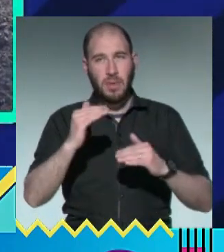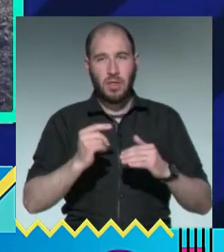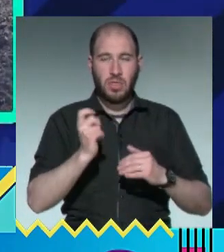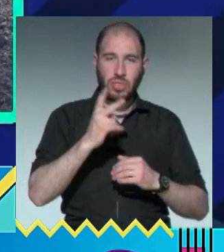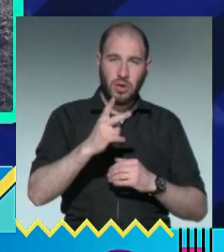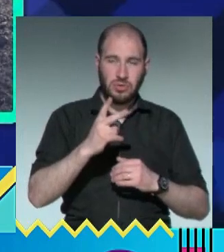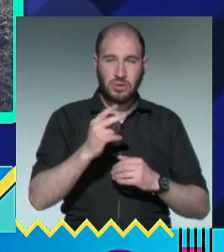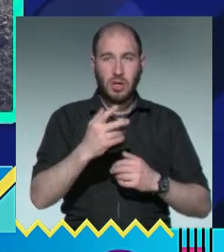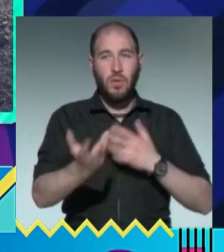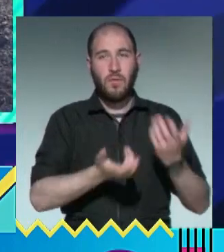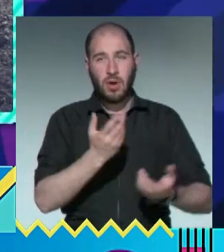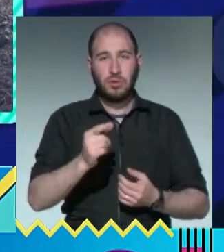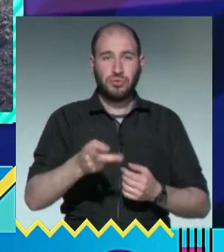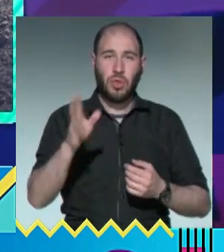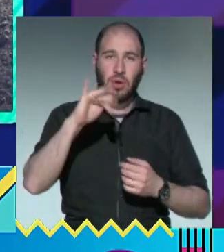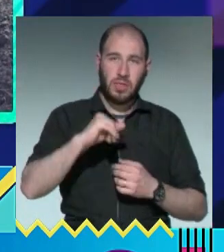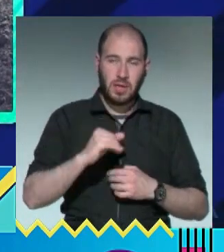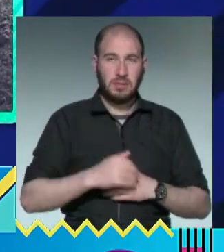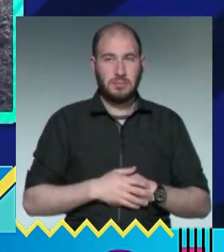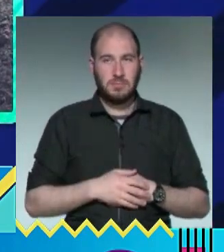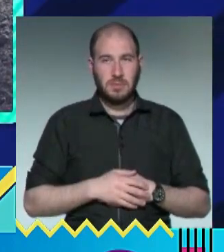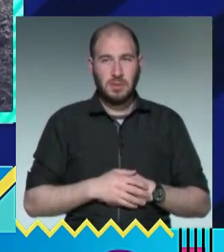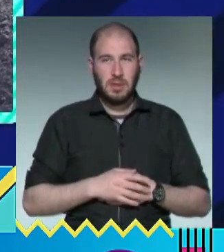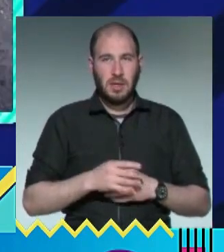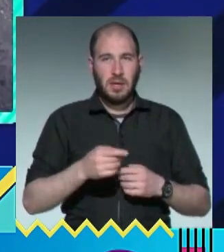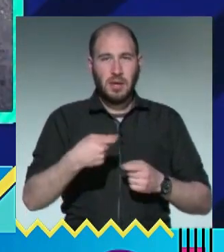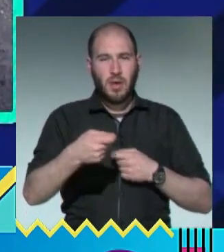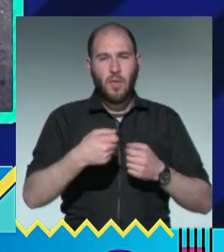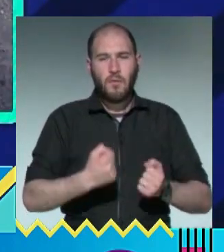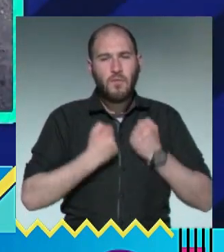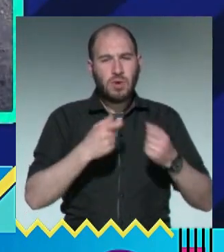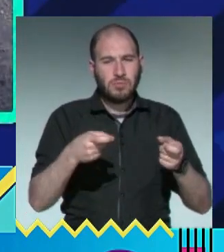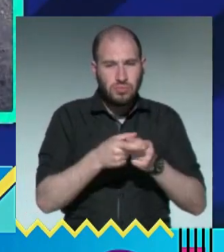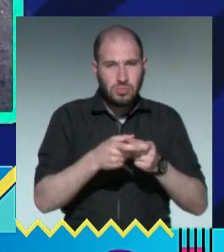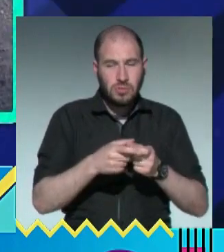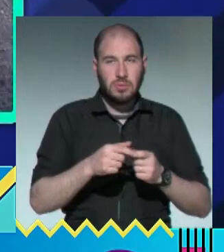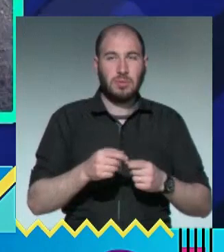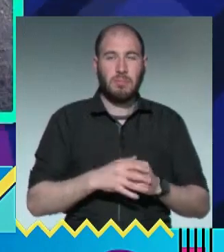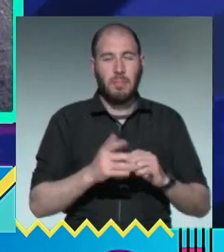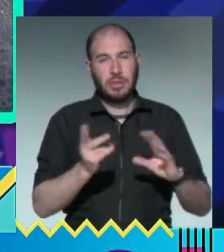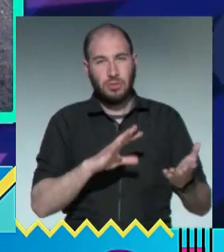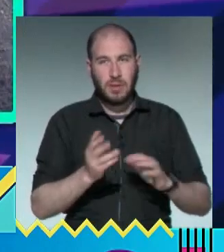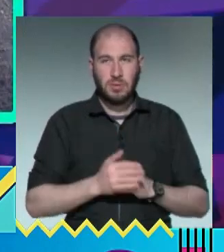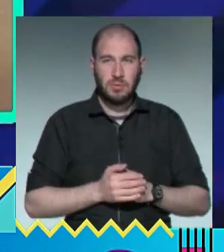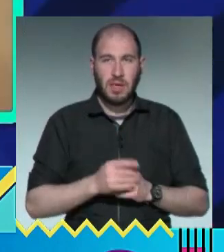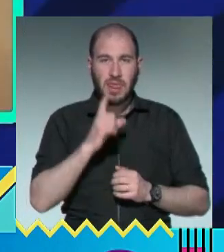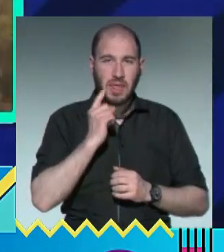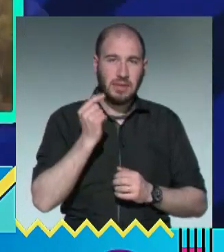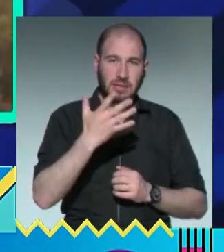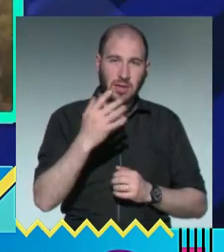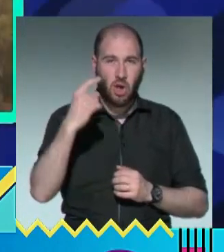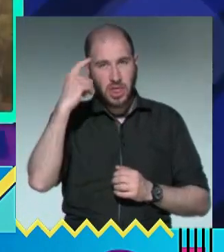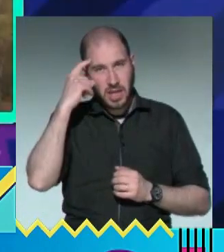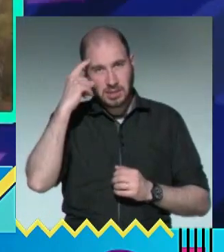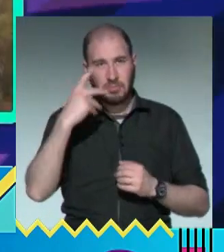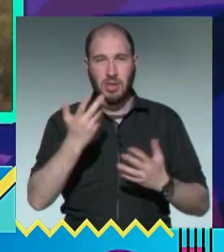2 incendios diarios, Bien. ya sean de pequeña magnitud, y cada aproximadamente 5 días, 10